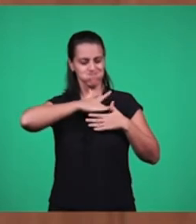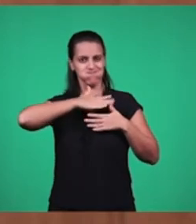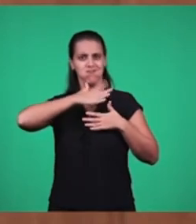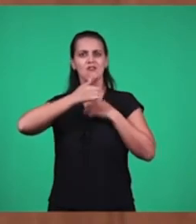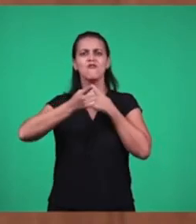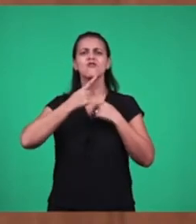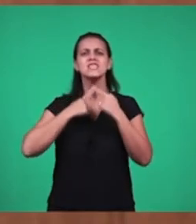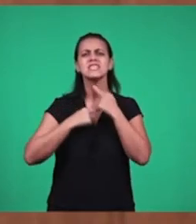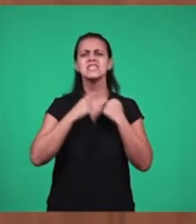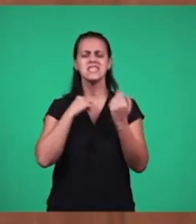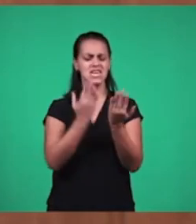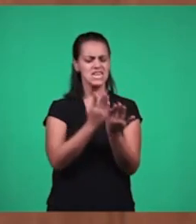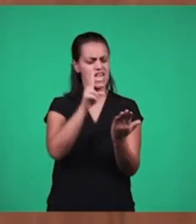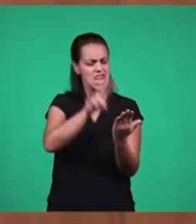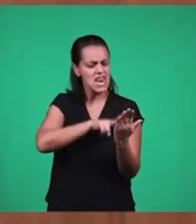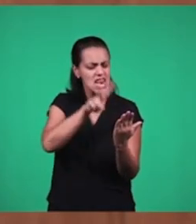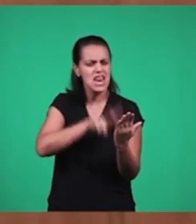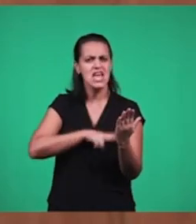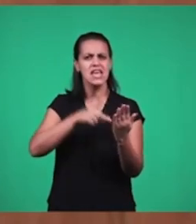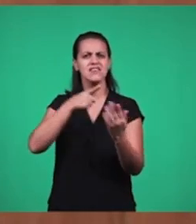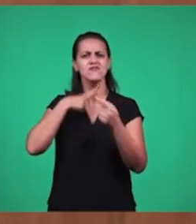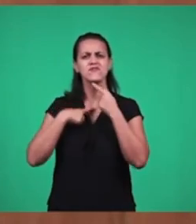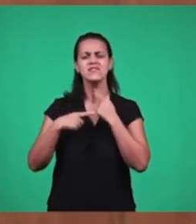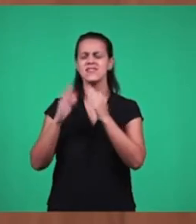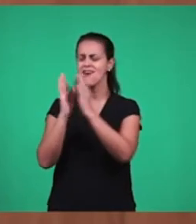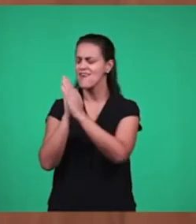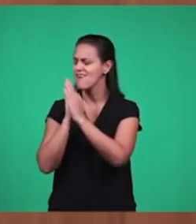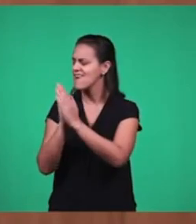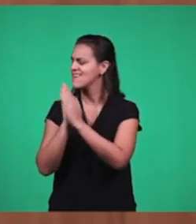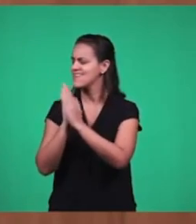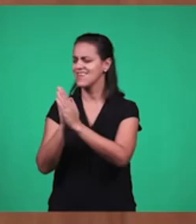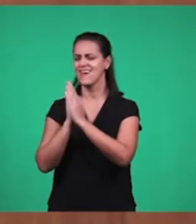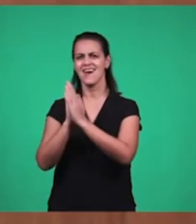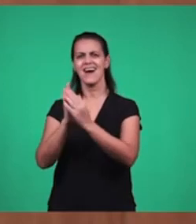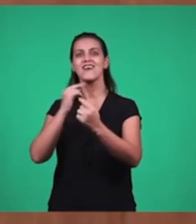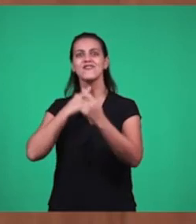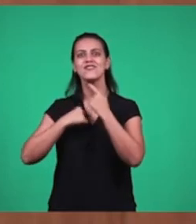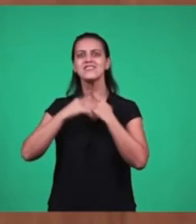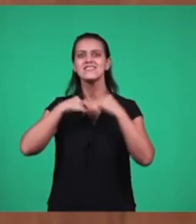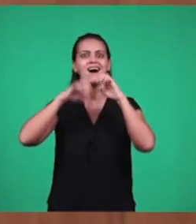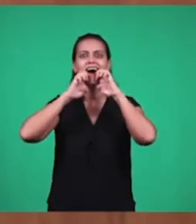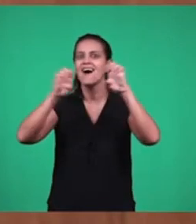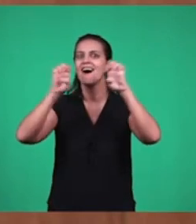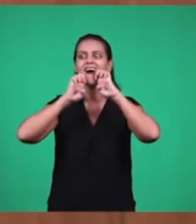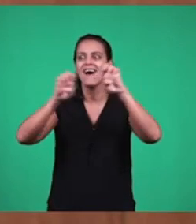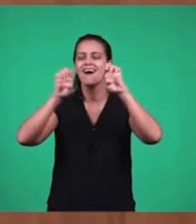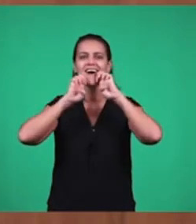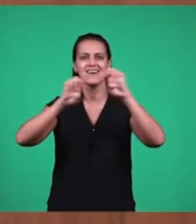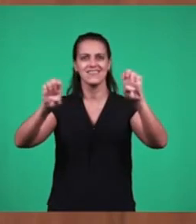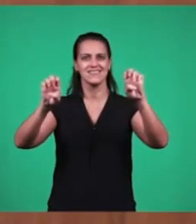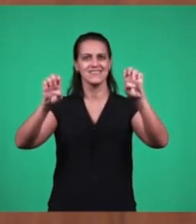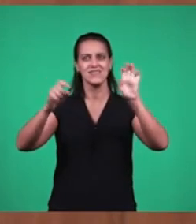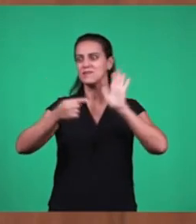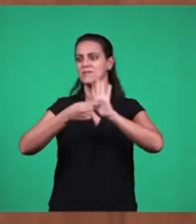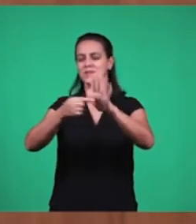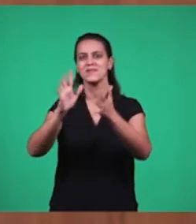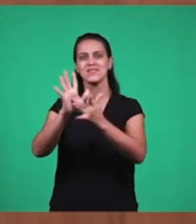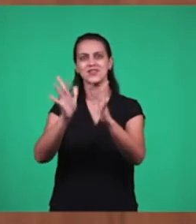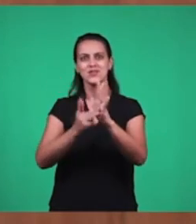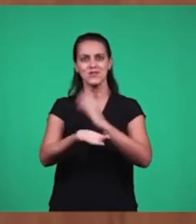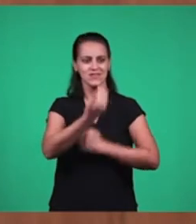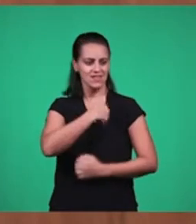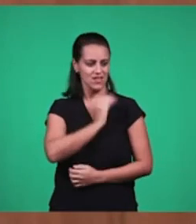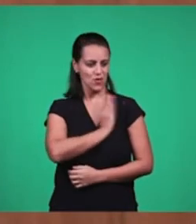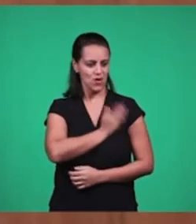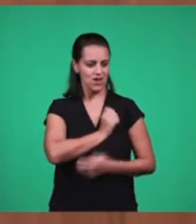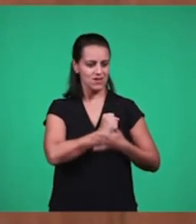la palabra, de orar, de buscar a Dios, de anunciar la esperanza que arde en nuestros corazones,